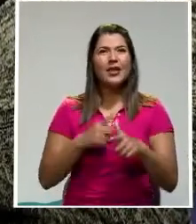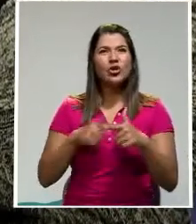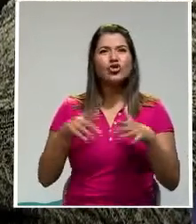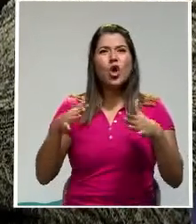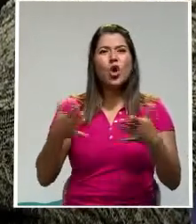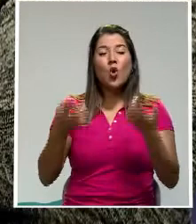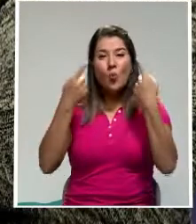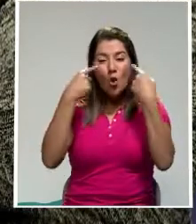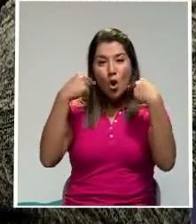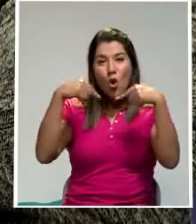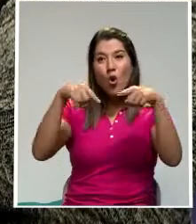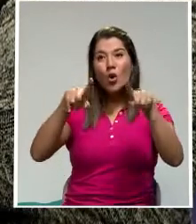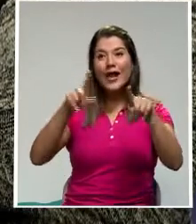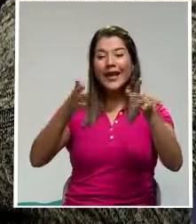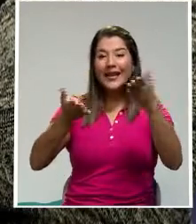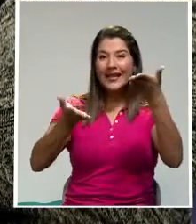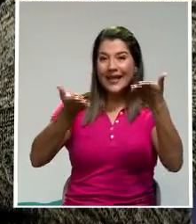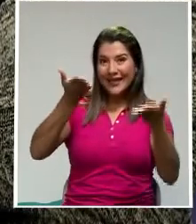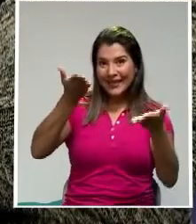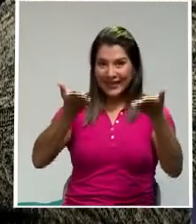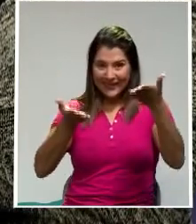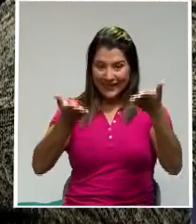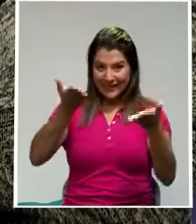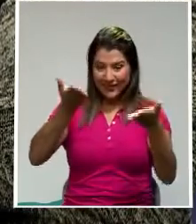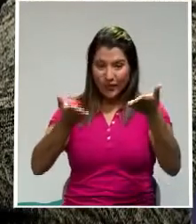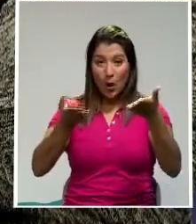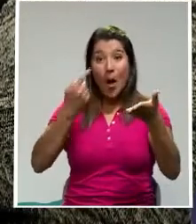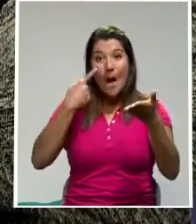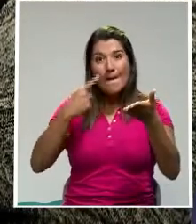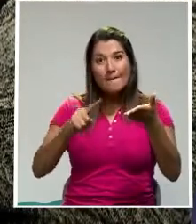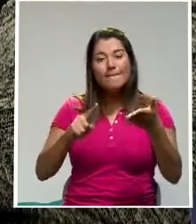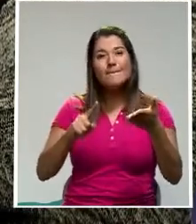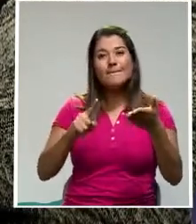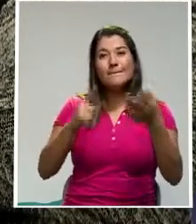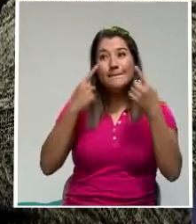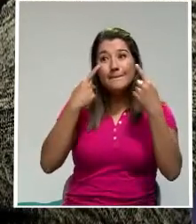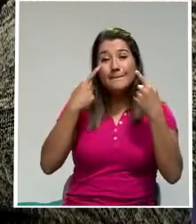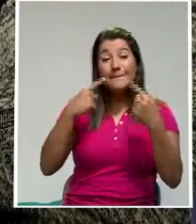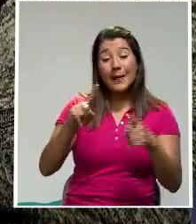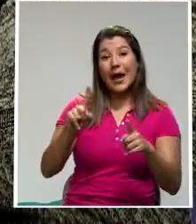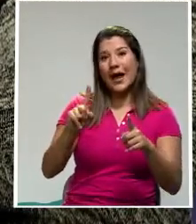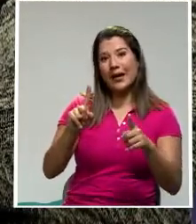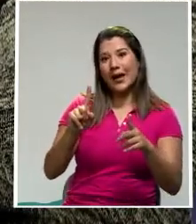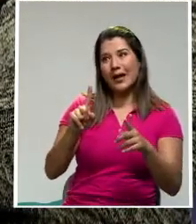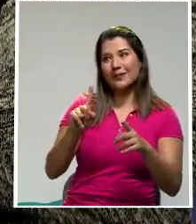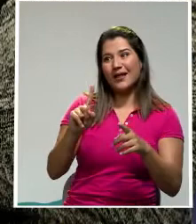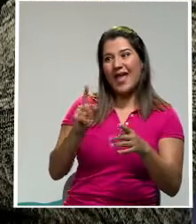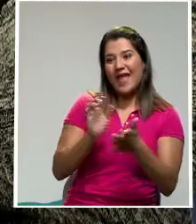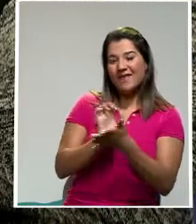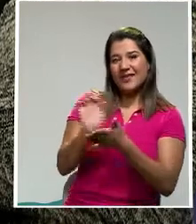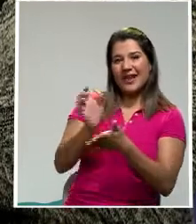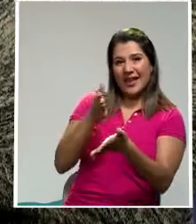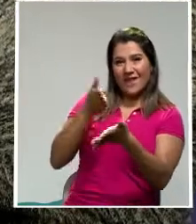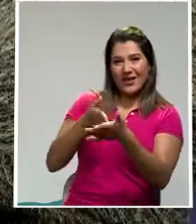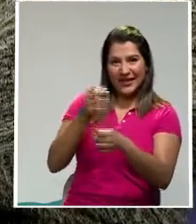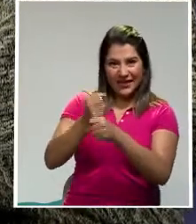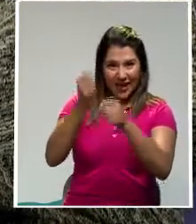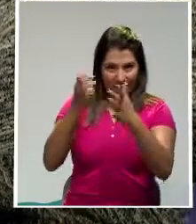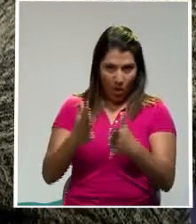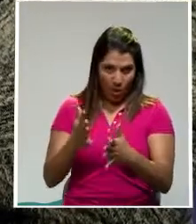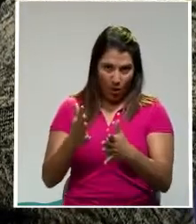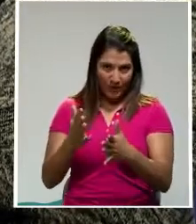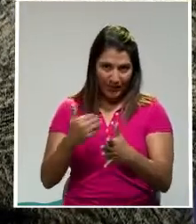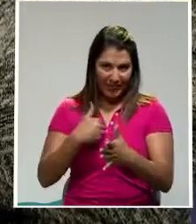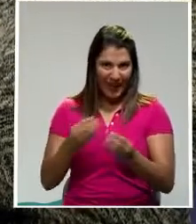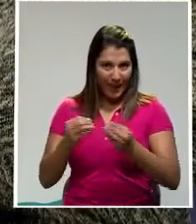nuevas reglas para compensar ese traslado de costos a los empleados? Nosotros, por